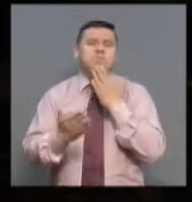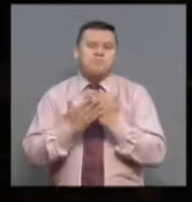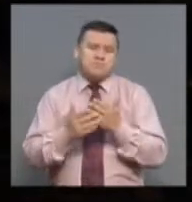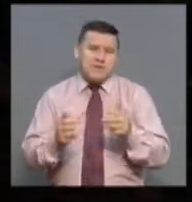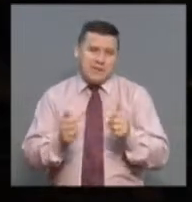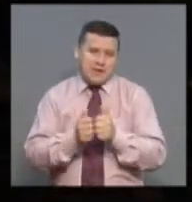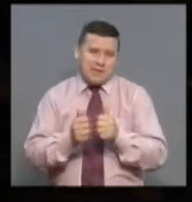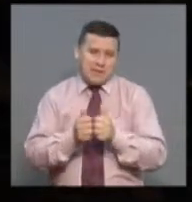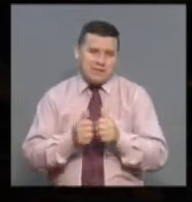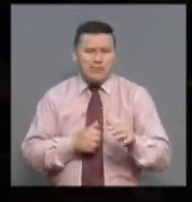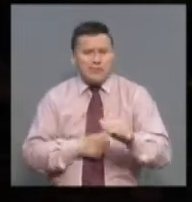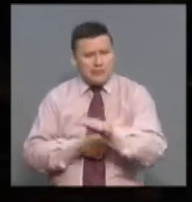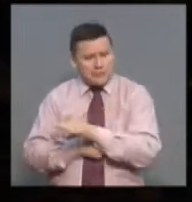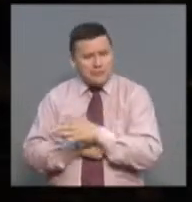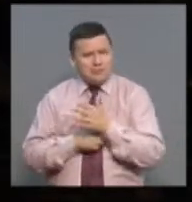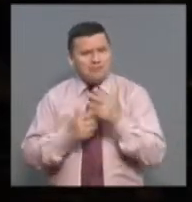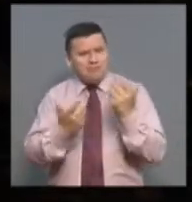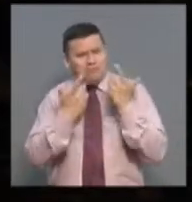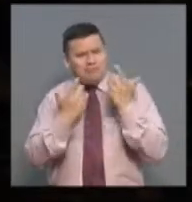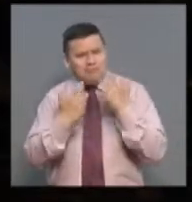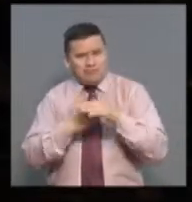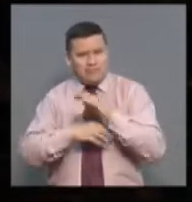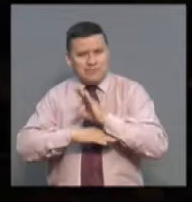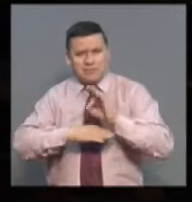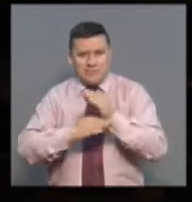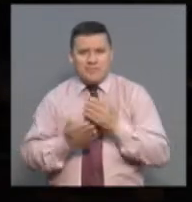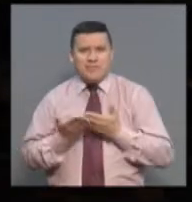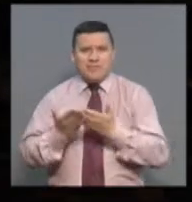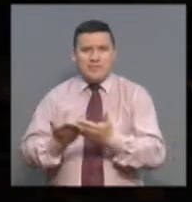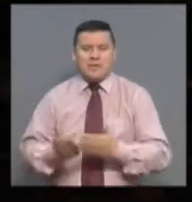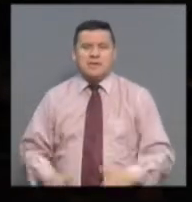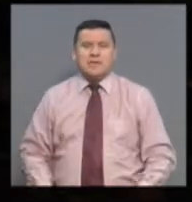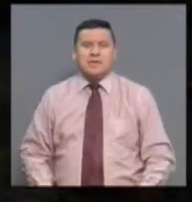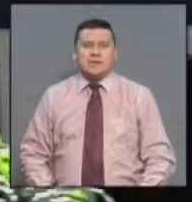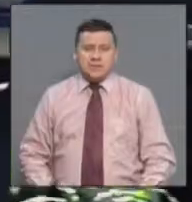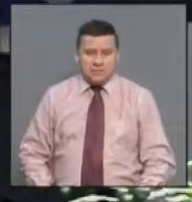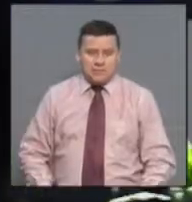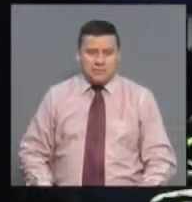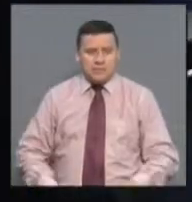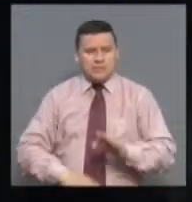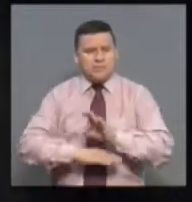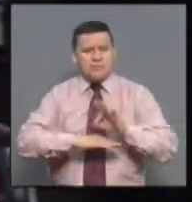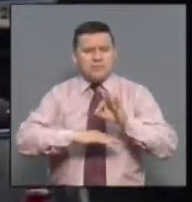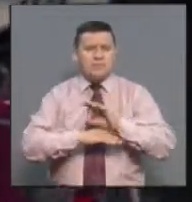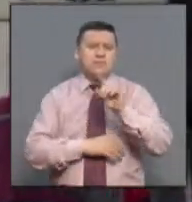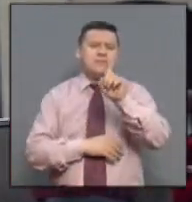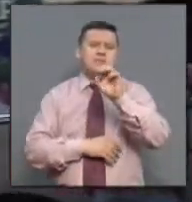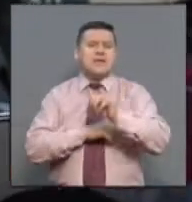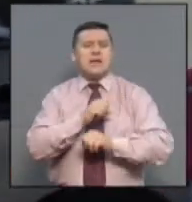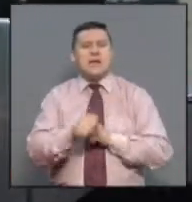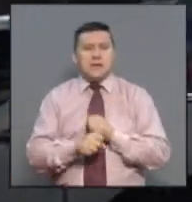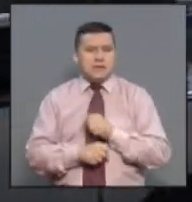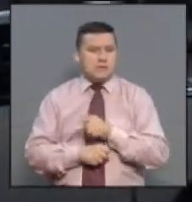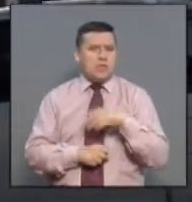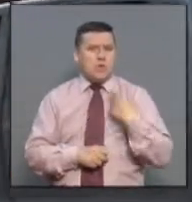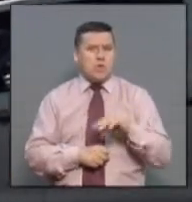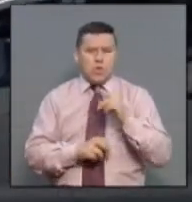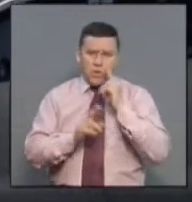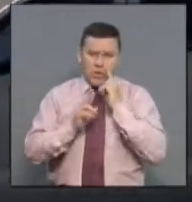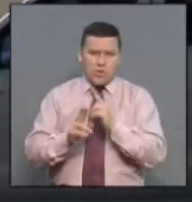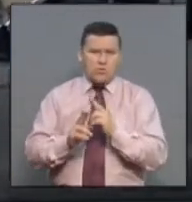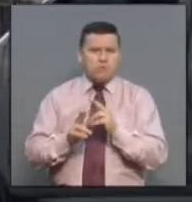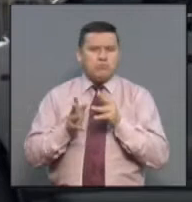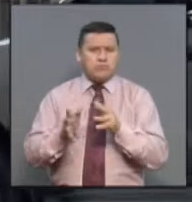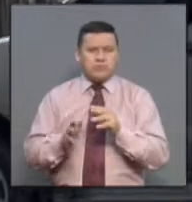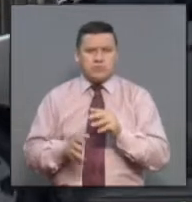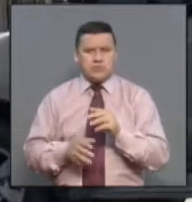el acompañamiento y la formación que brinda la institución. La SAP durante sus 60 años se ha caracterizado por